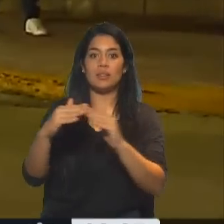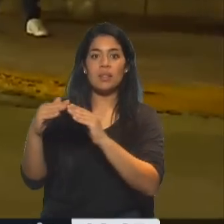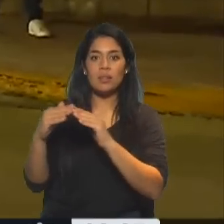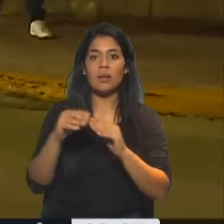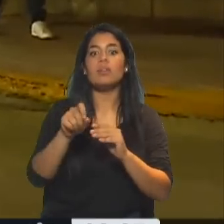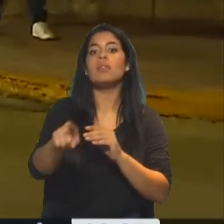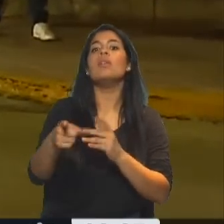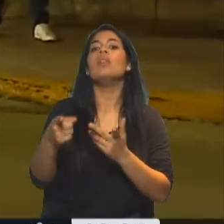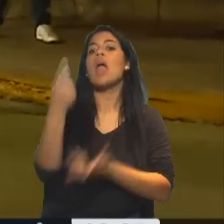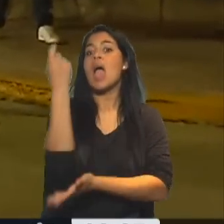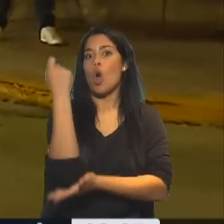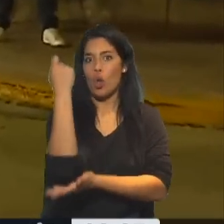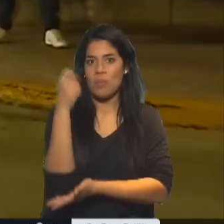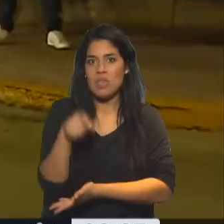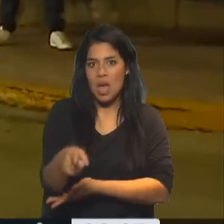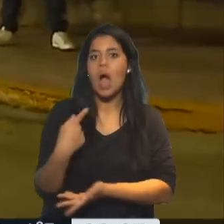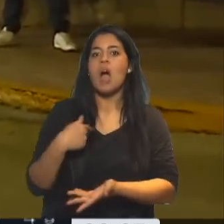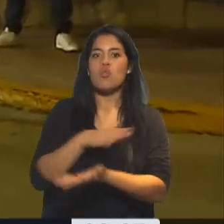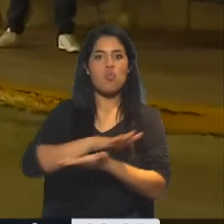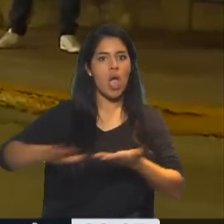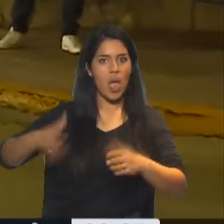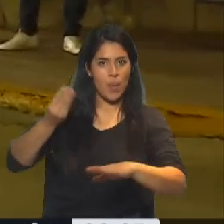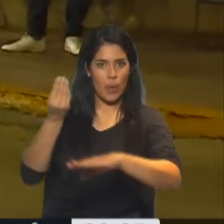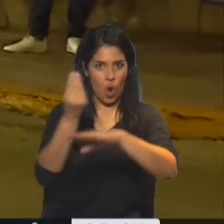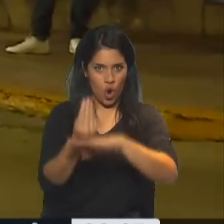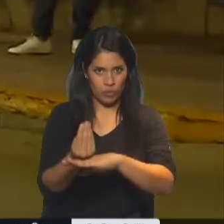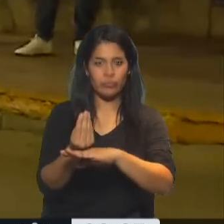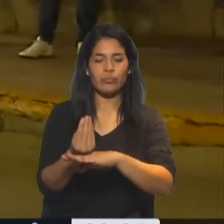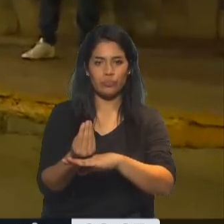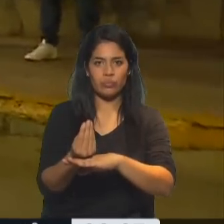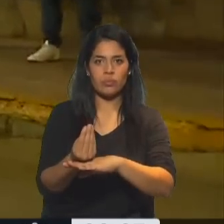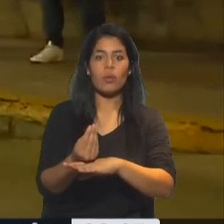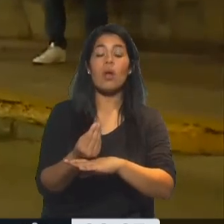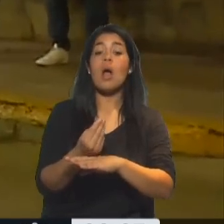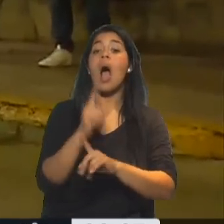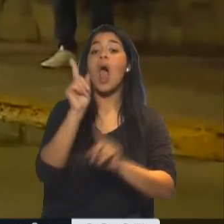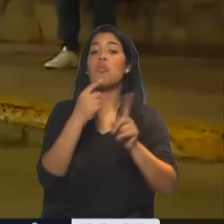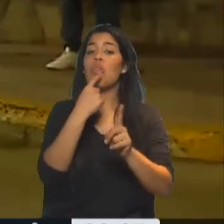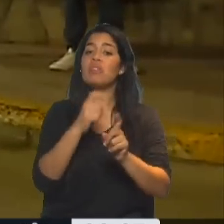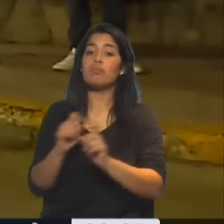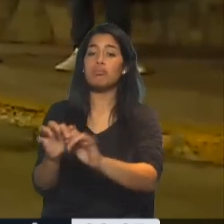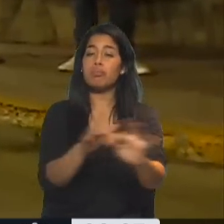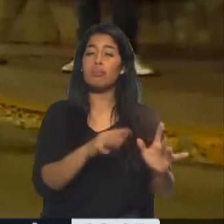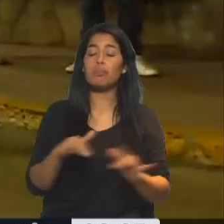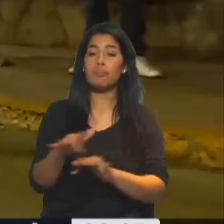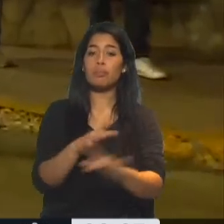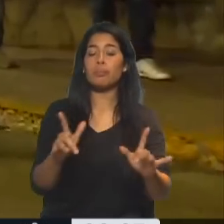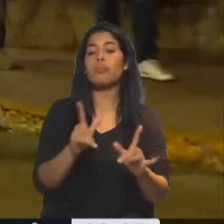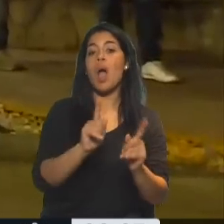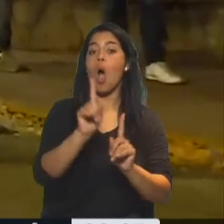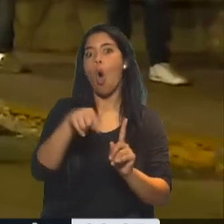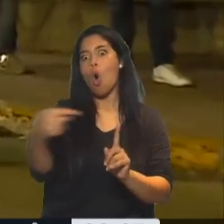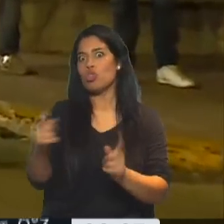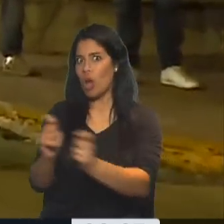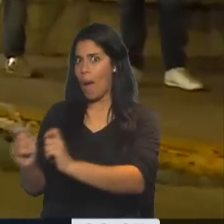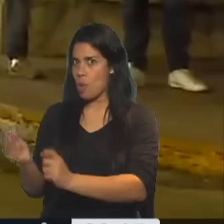También hay rumores sobre que podría haber otros cambios y en principio también que se reducirían